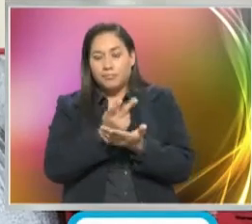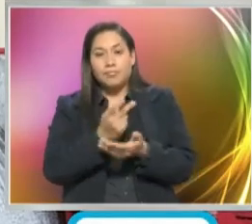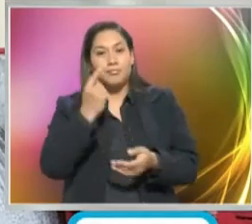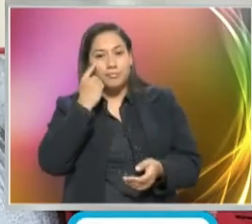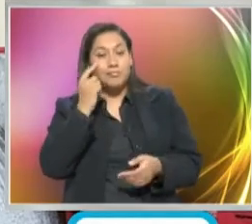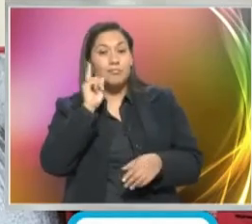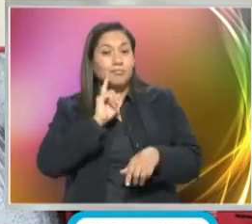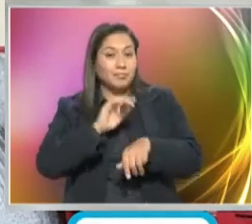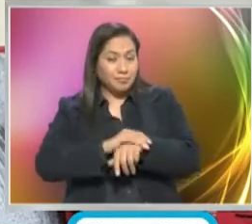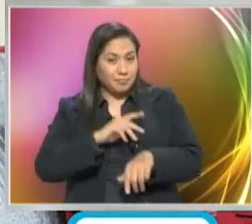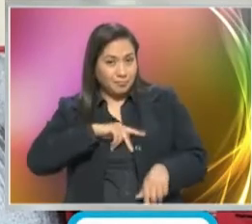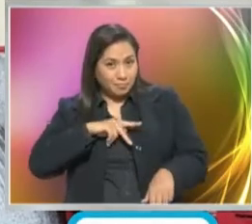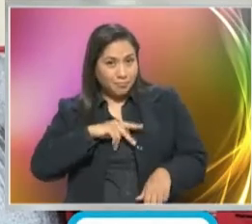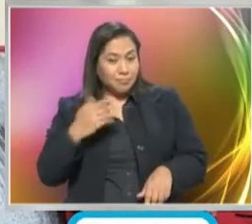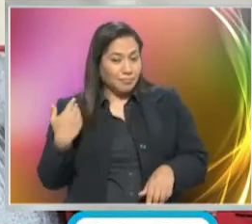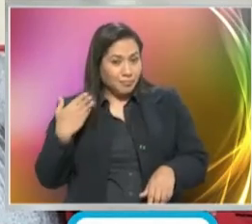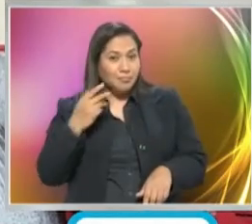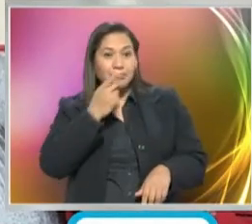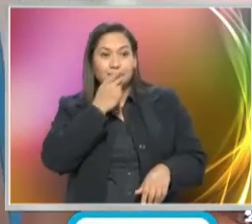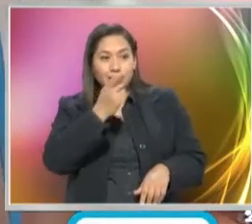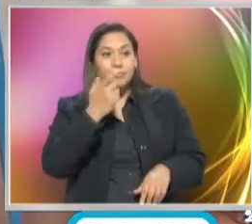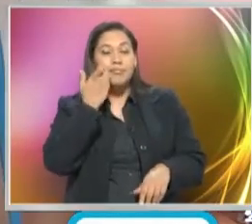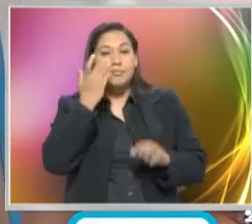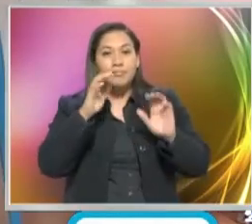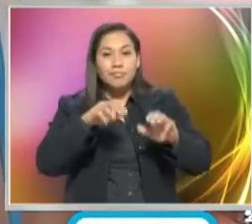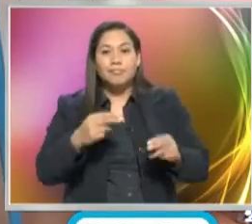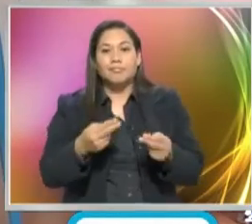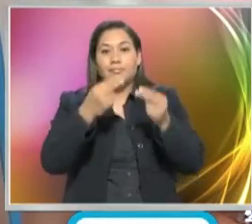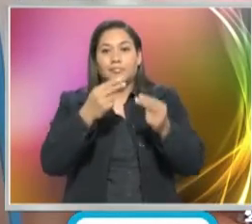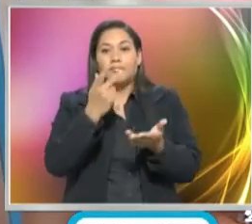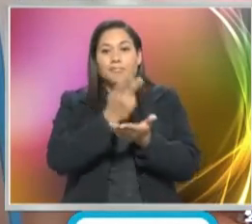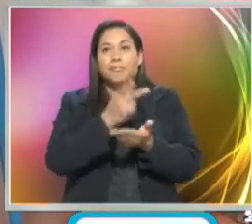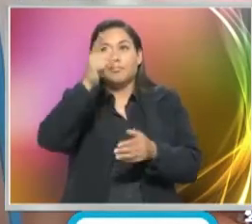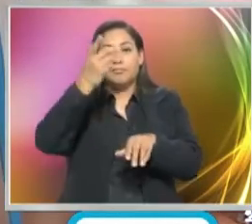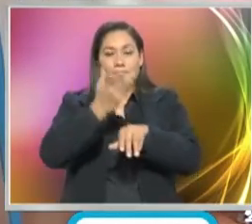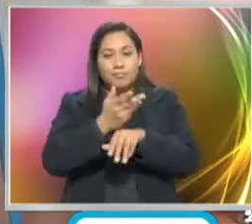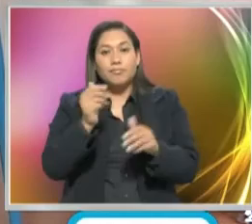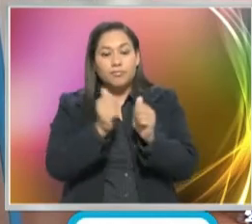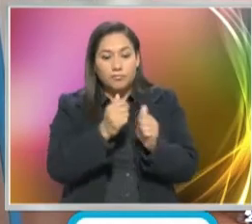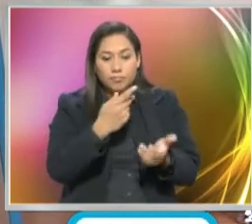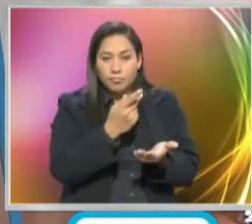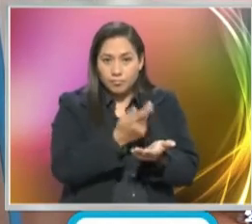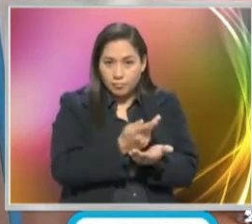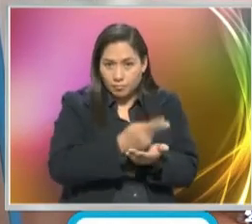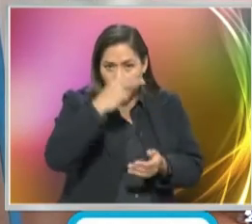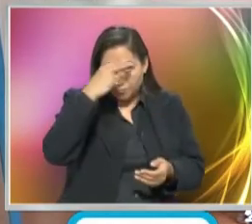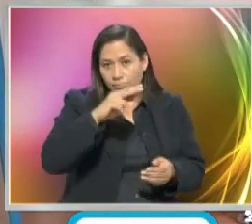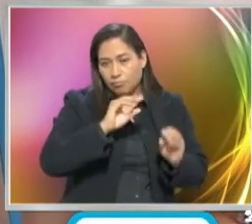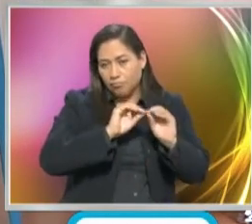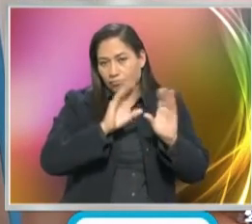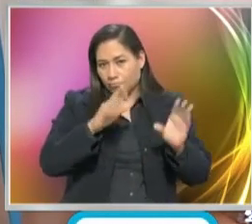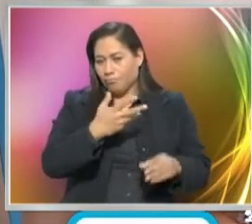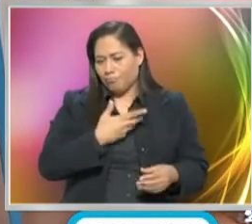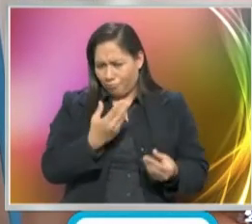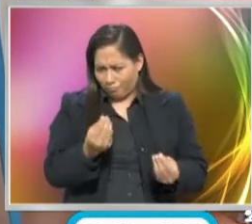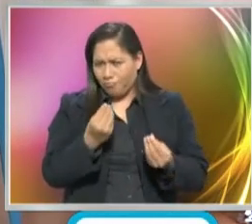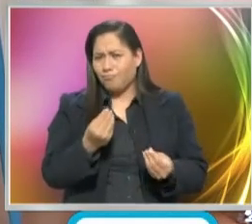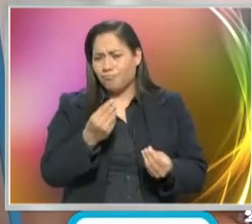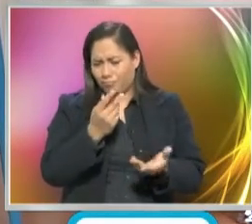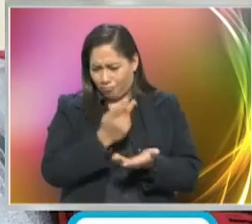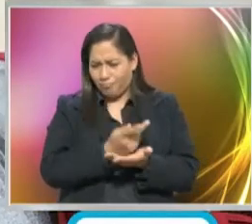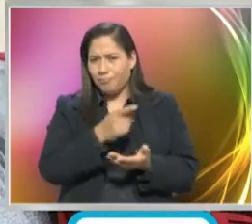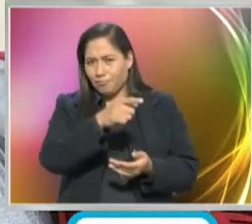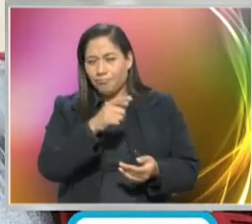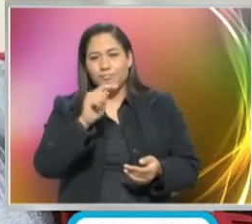Fíjate que una amiga me acaba de estar hace poco porque quiere iniciar un negocio de plata en Estados Unidos con plata mexicana. Ya, es- O sea, que por supuesto que hay mucho que ver